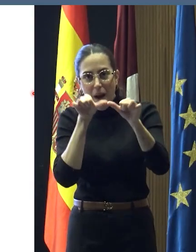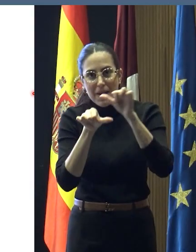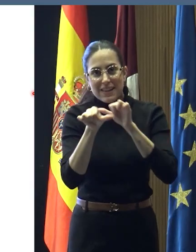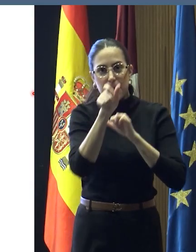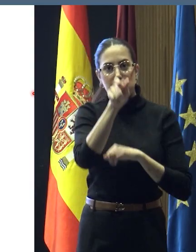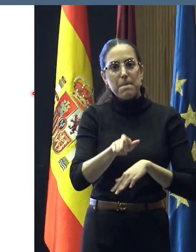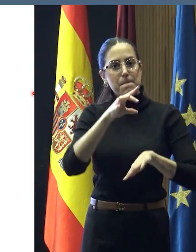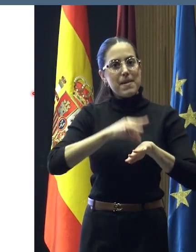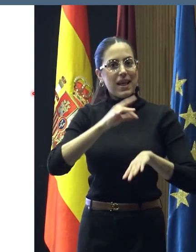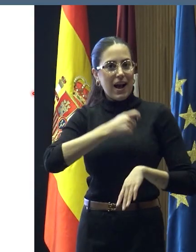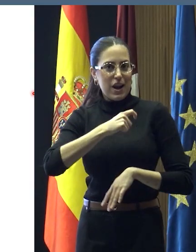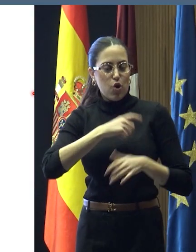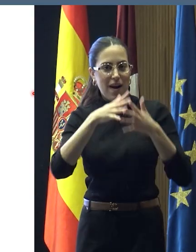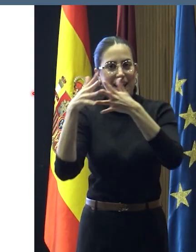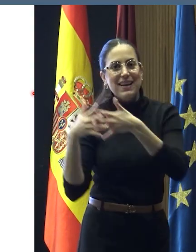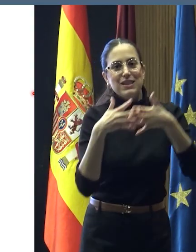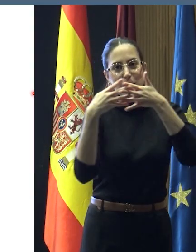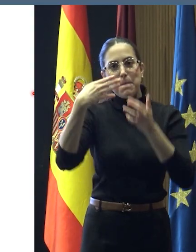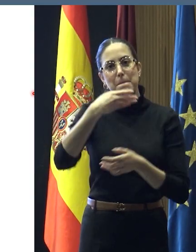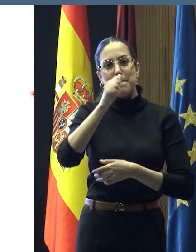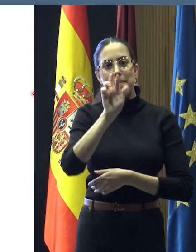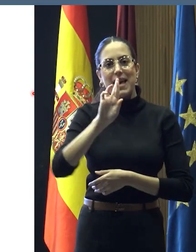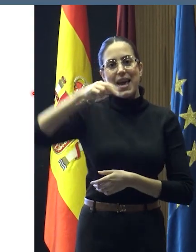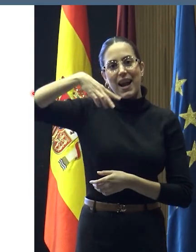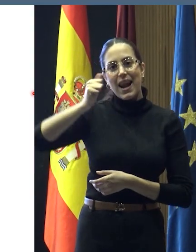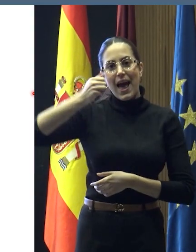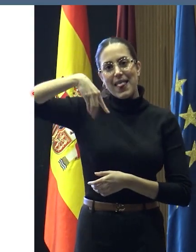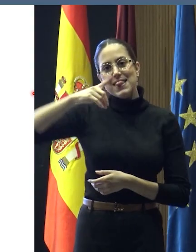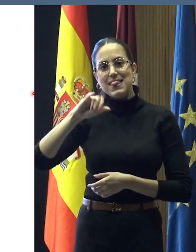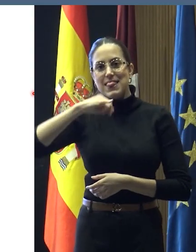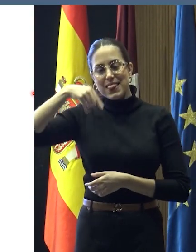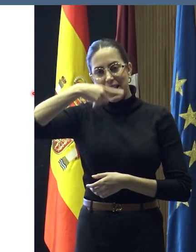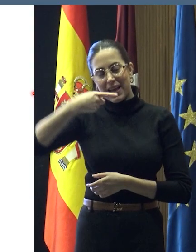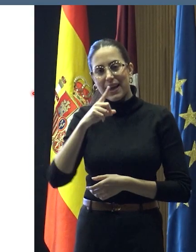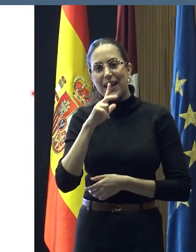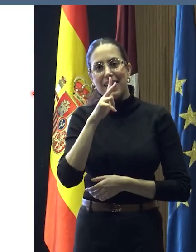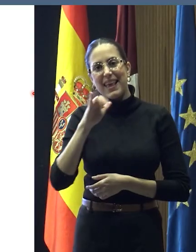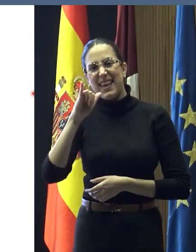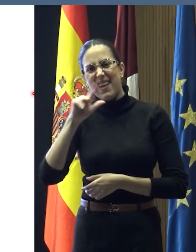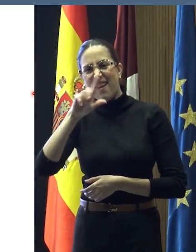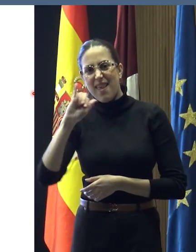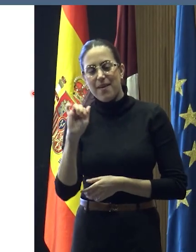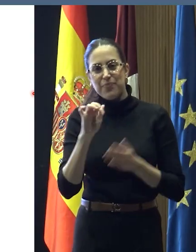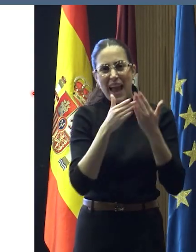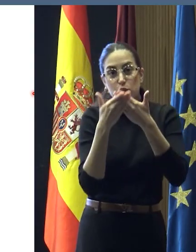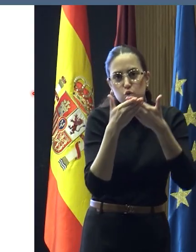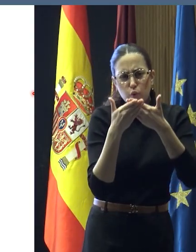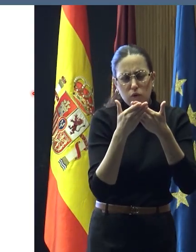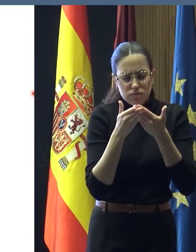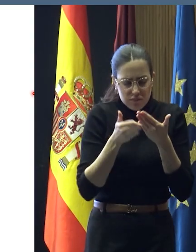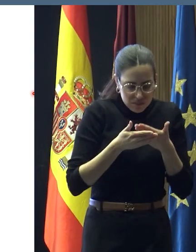cardióloga estadounidense Bernardine Healy publica un estudio. Ella